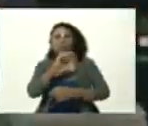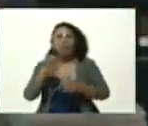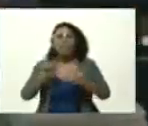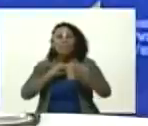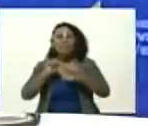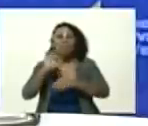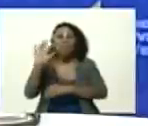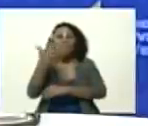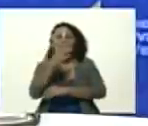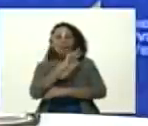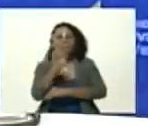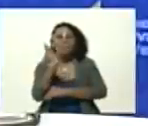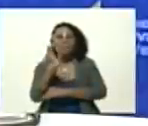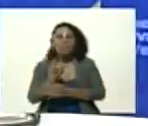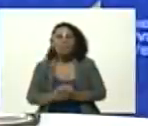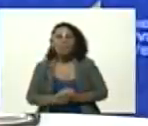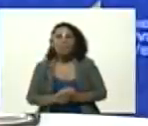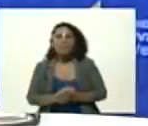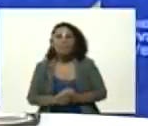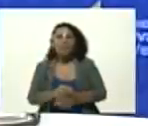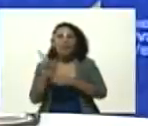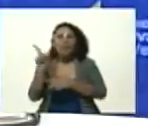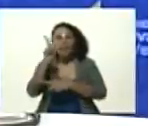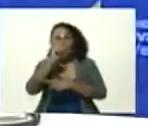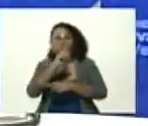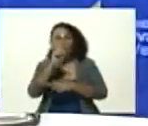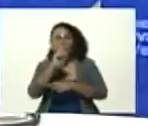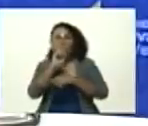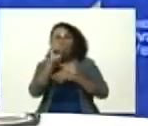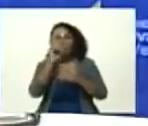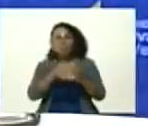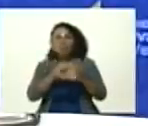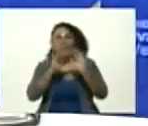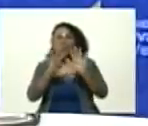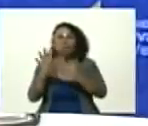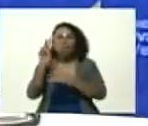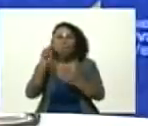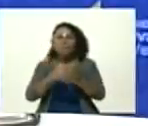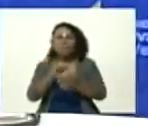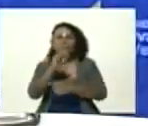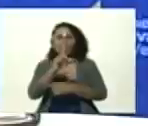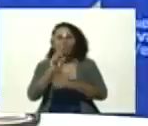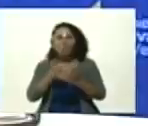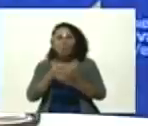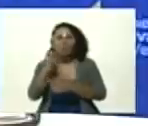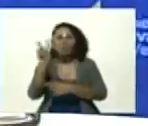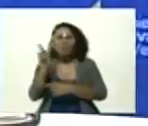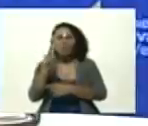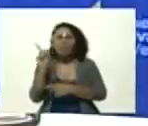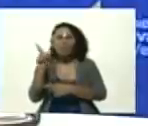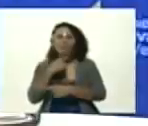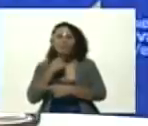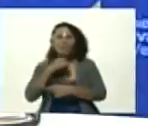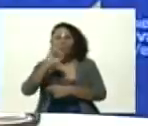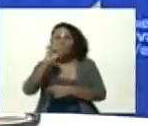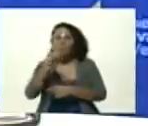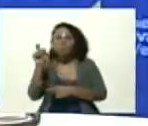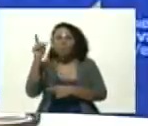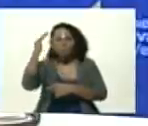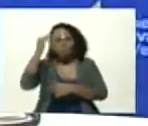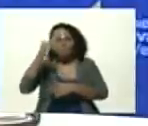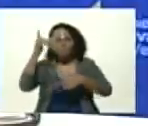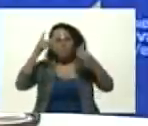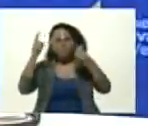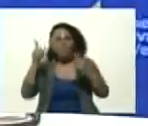Quinta República, por allá en el año 99, 2000, 2001, 2002. Y a él le gustaba mucho, al comandante Chávez,